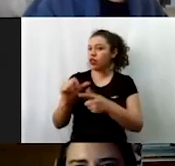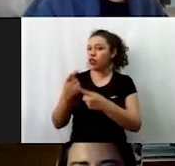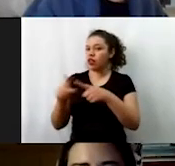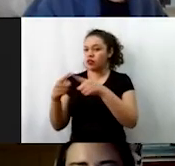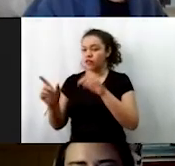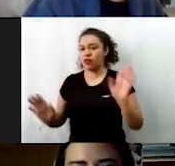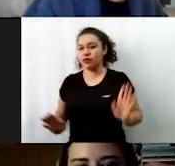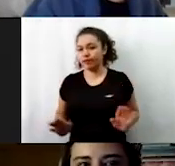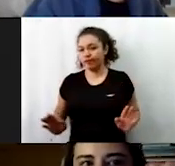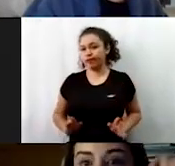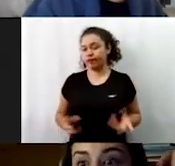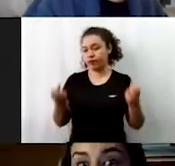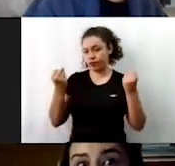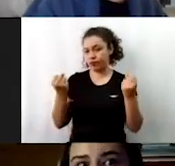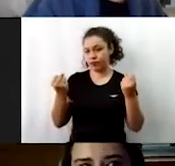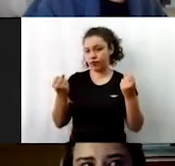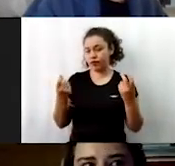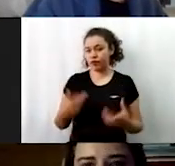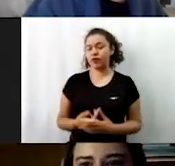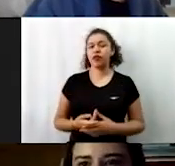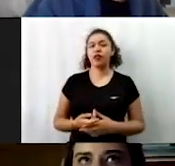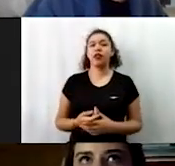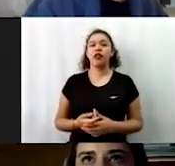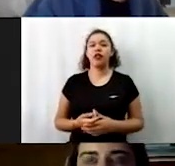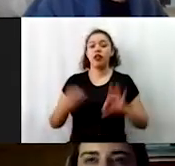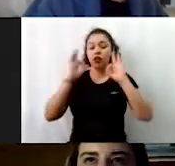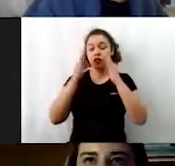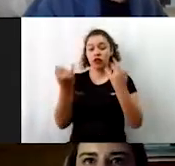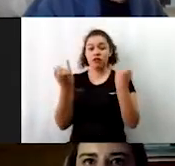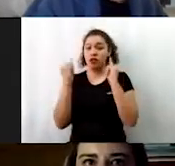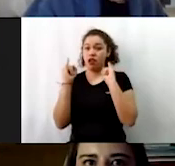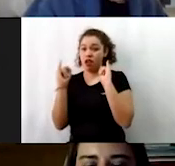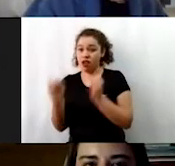Claro, ¿no? Este tema de no trabajar de manera aislada, no solo